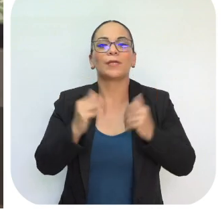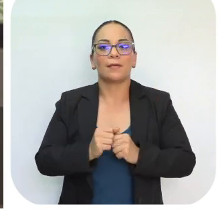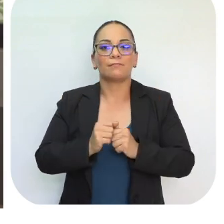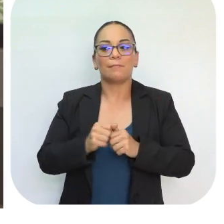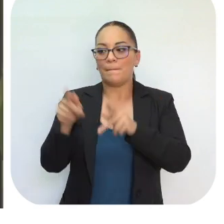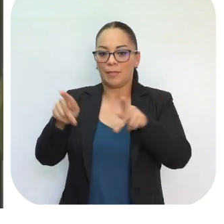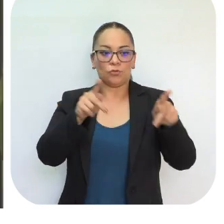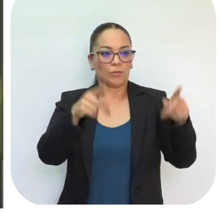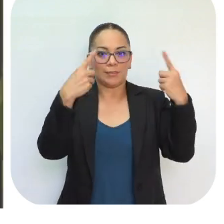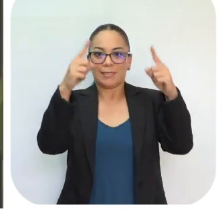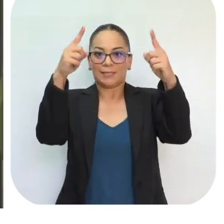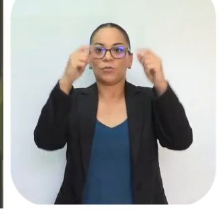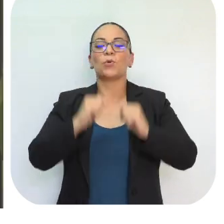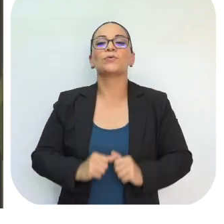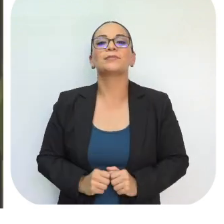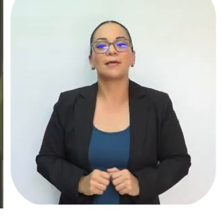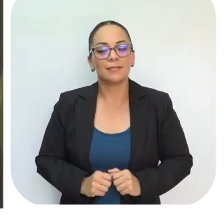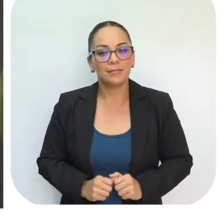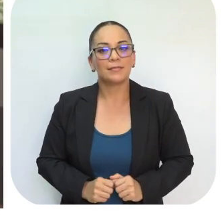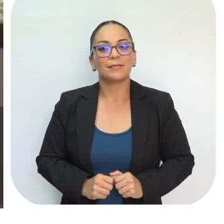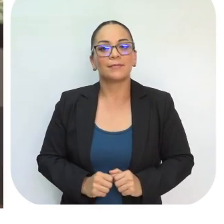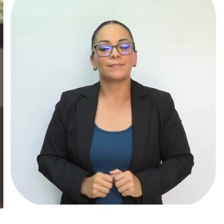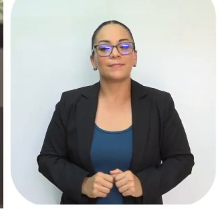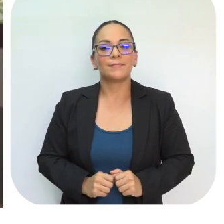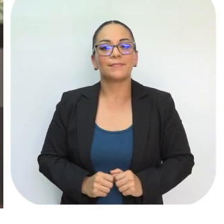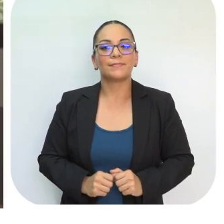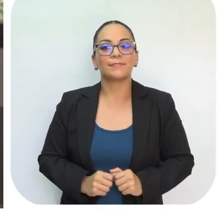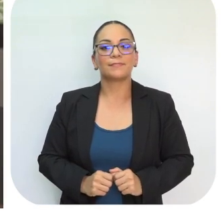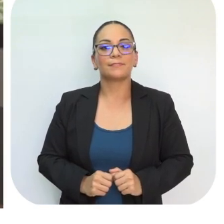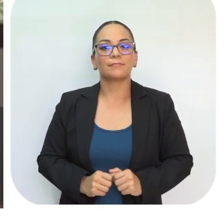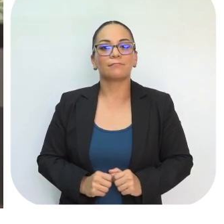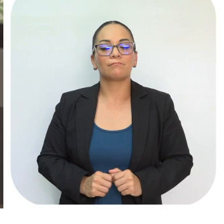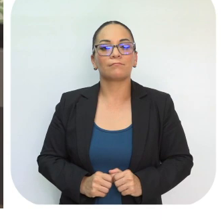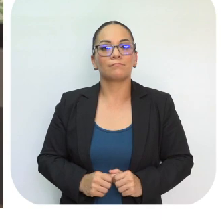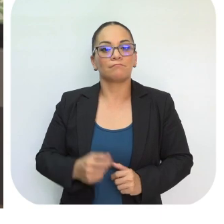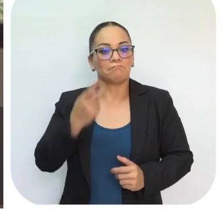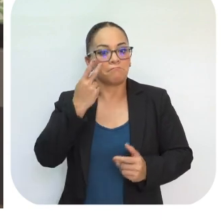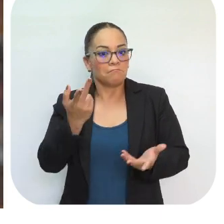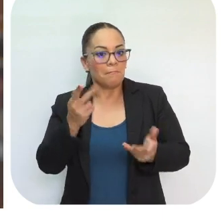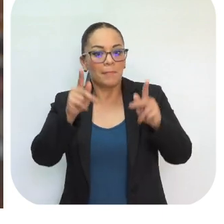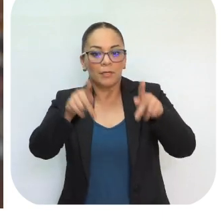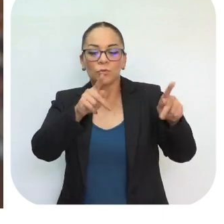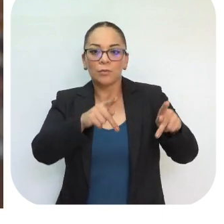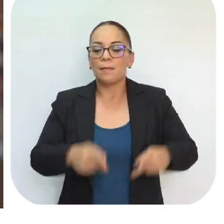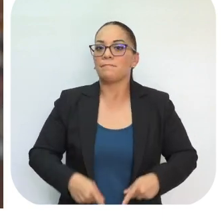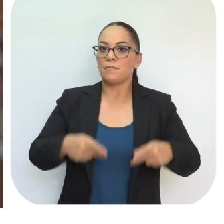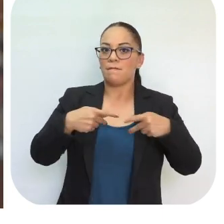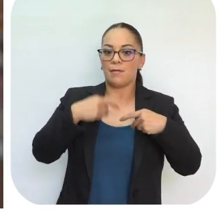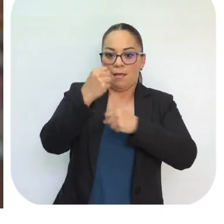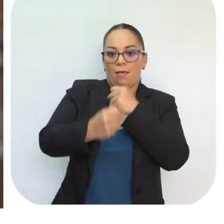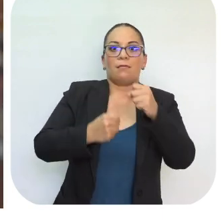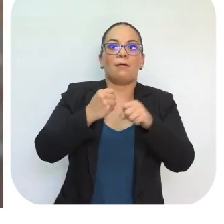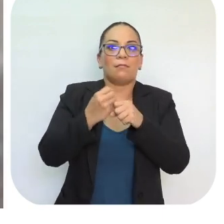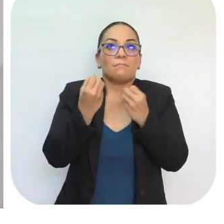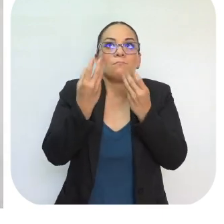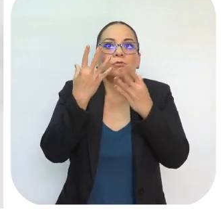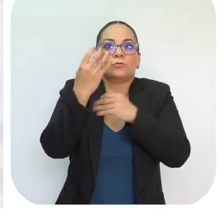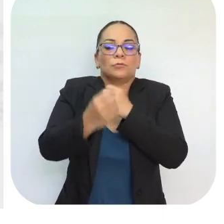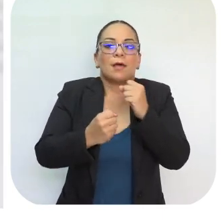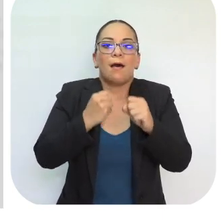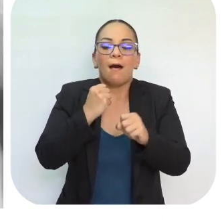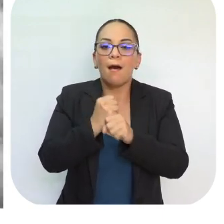personas. Si por vivir a una edad alta fuera